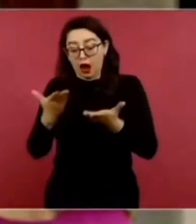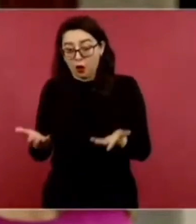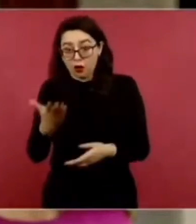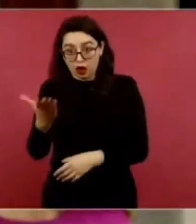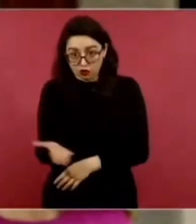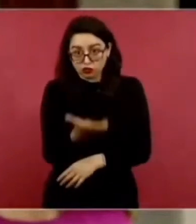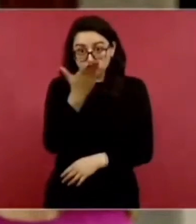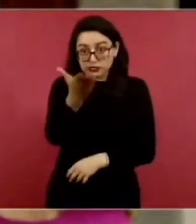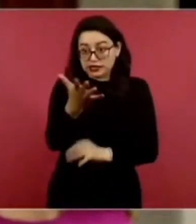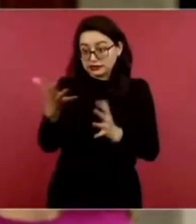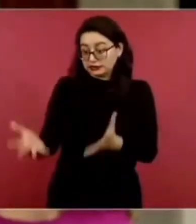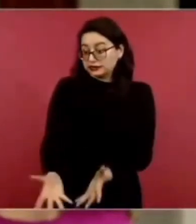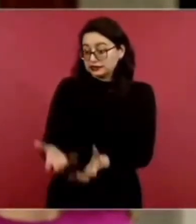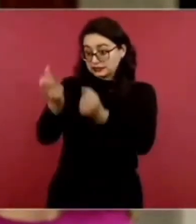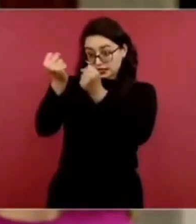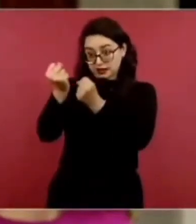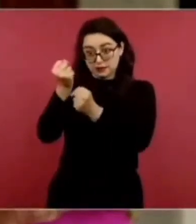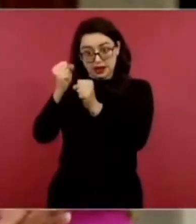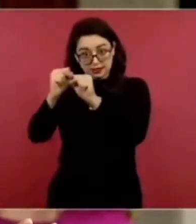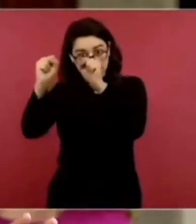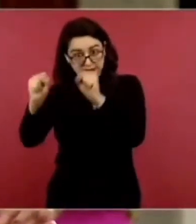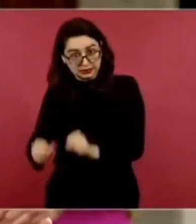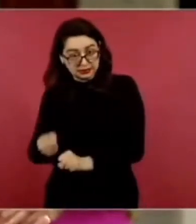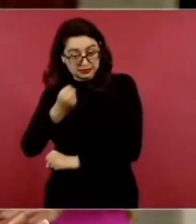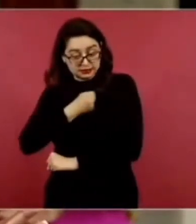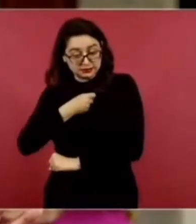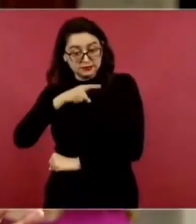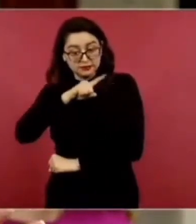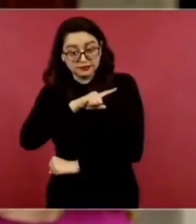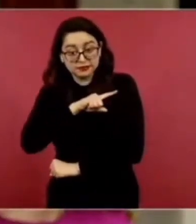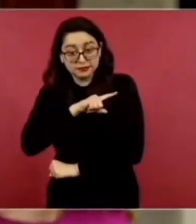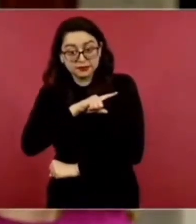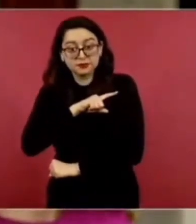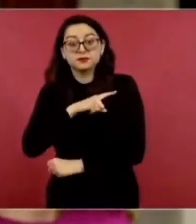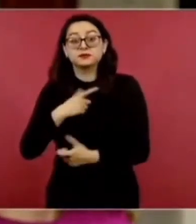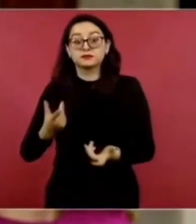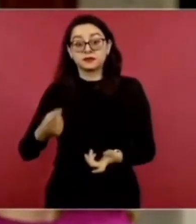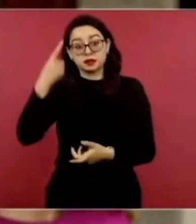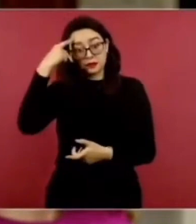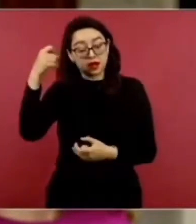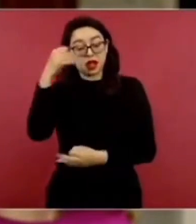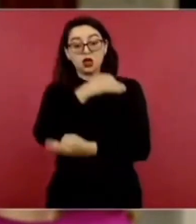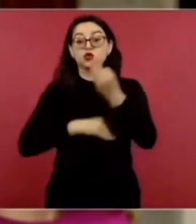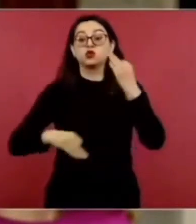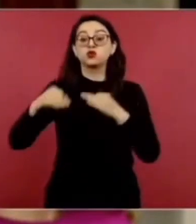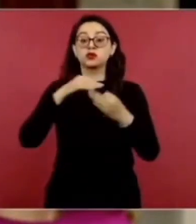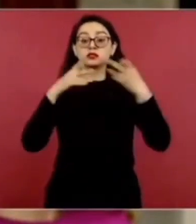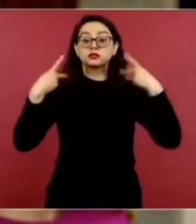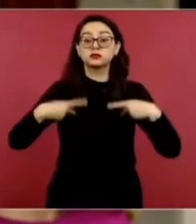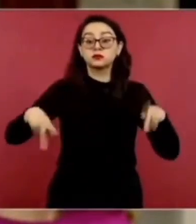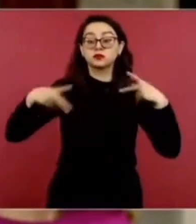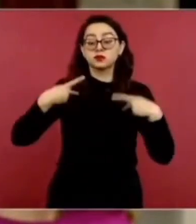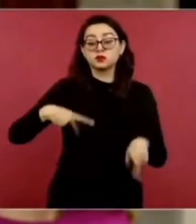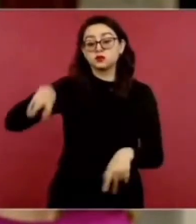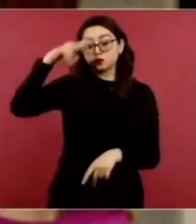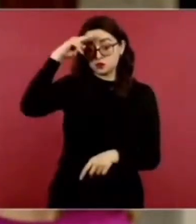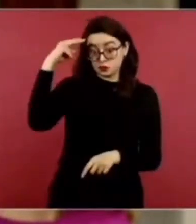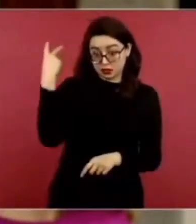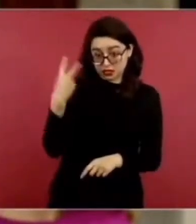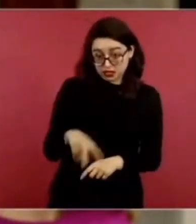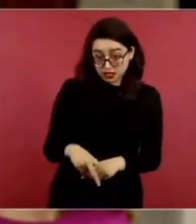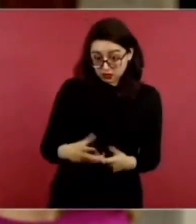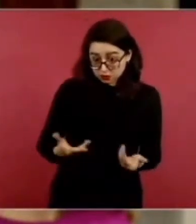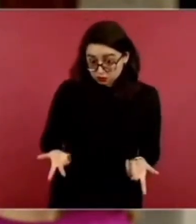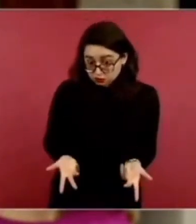las bases para que haya un sistema de salud en todo el país, para todas y todos los mexicanos? Y también, presidente, en un ejercicio